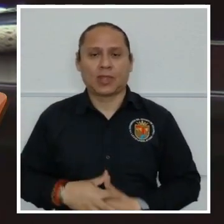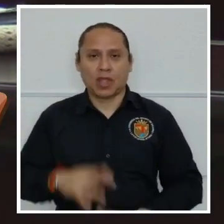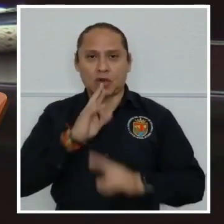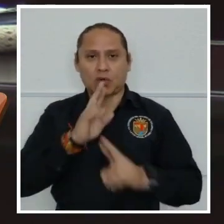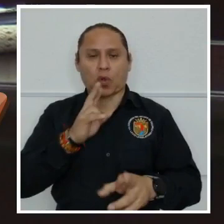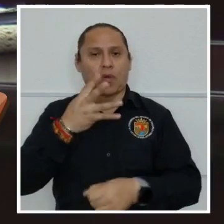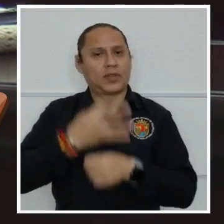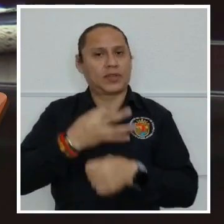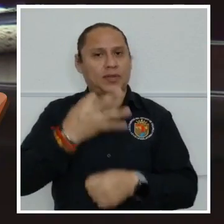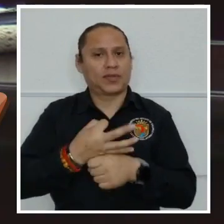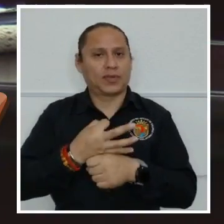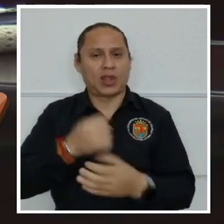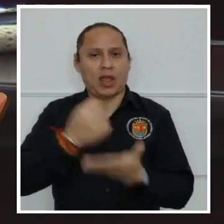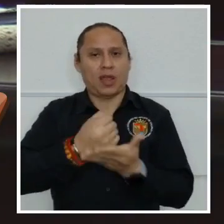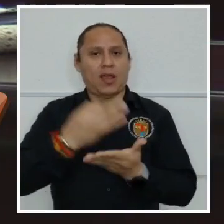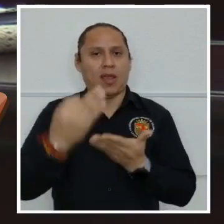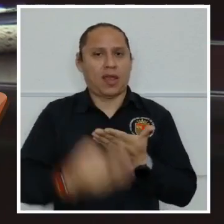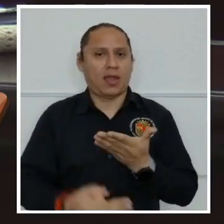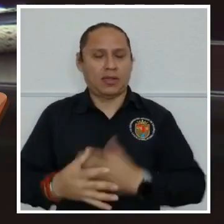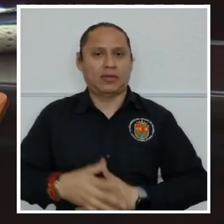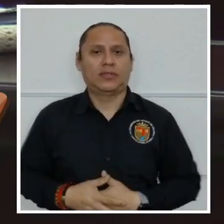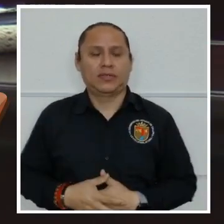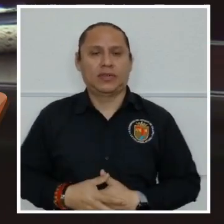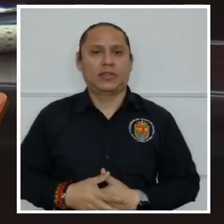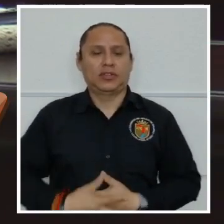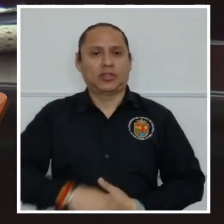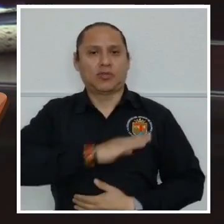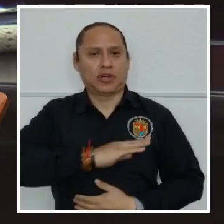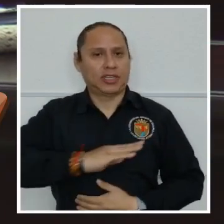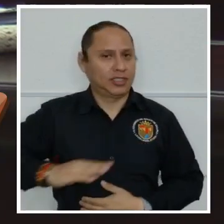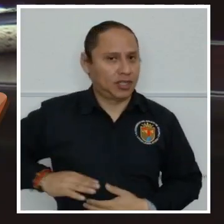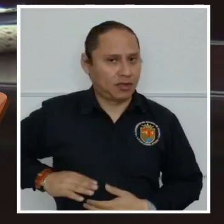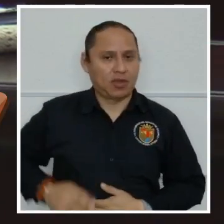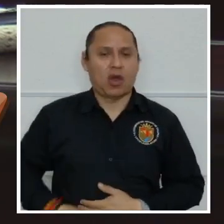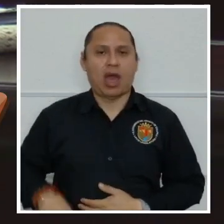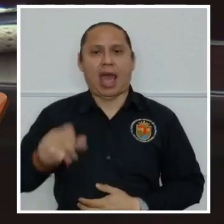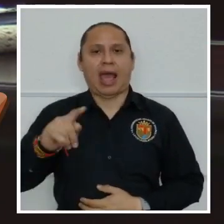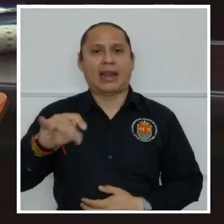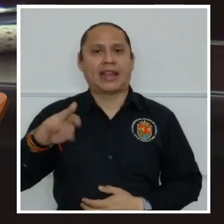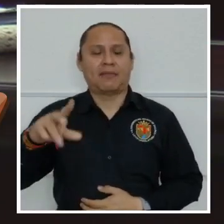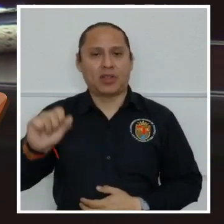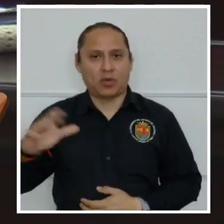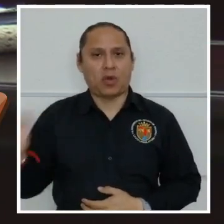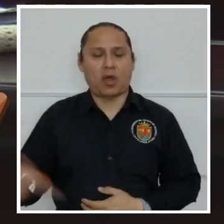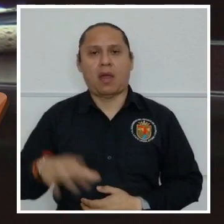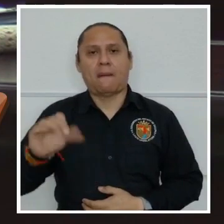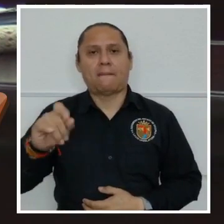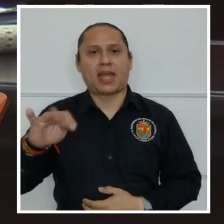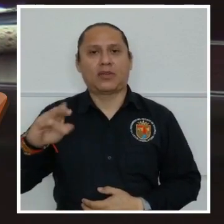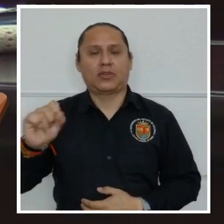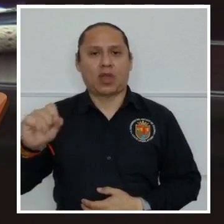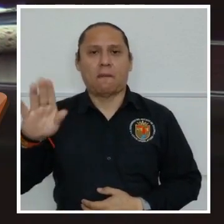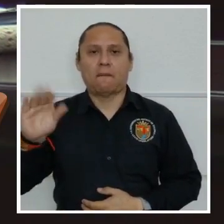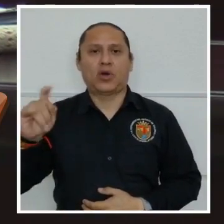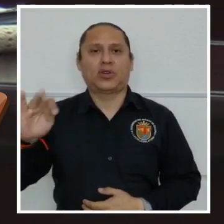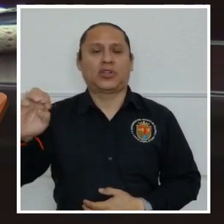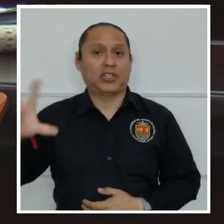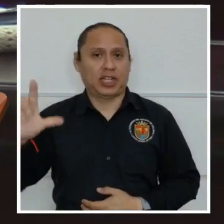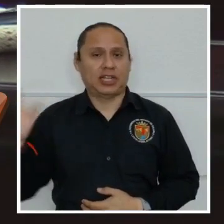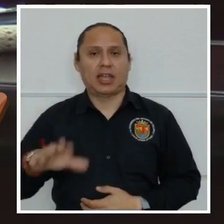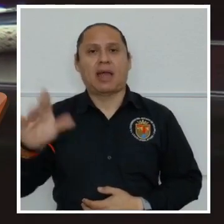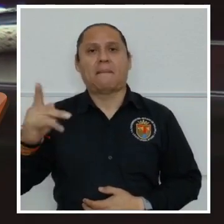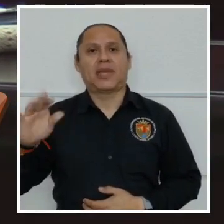Resolutivo tercero. Es de aprobarse que en los ayuntamientos de Altamirano, Bejucal de Campo, Bochil, El